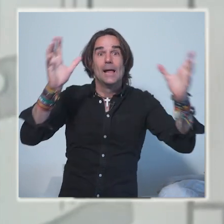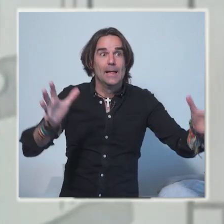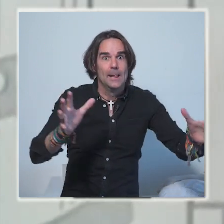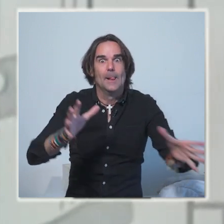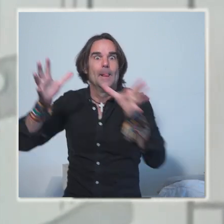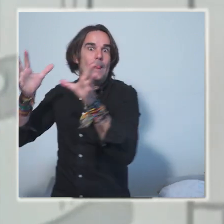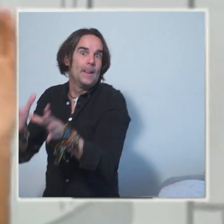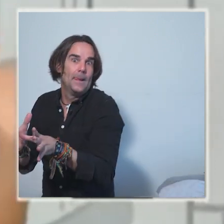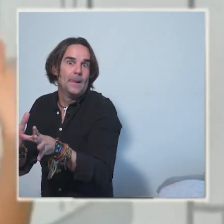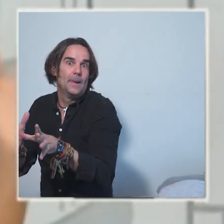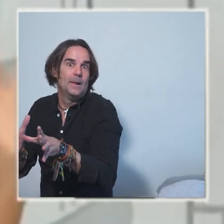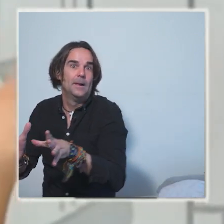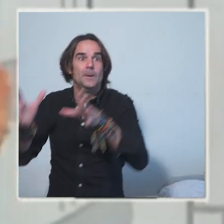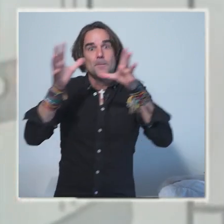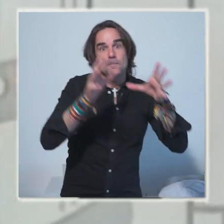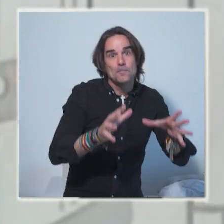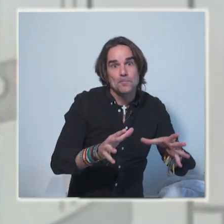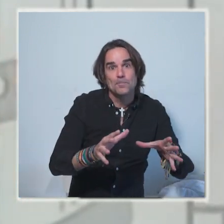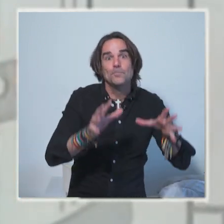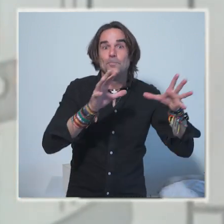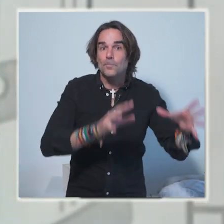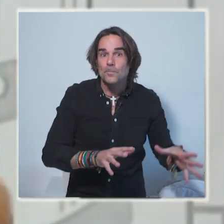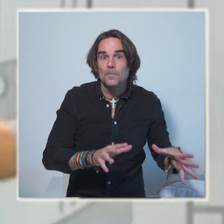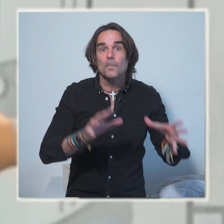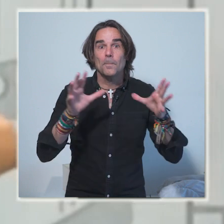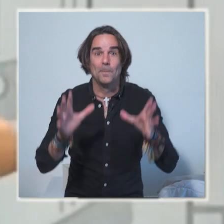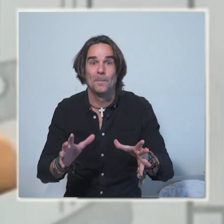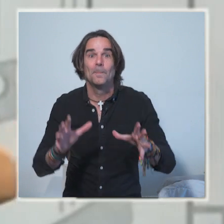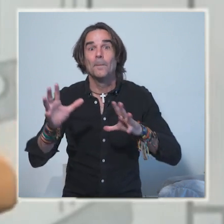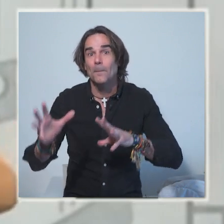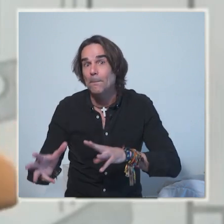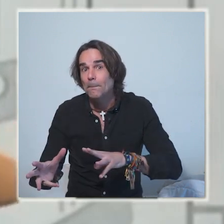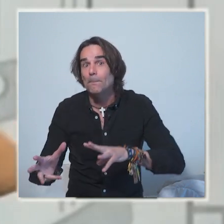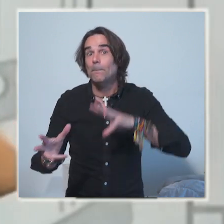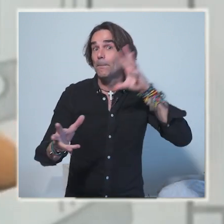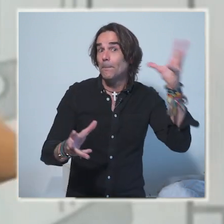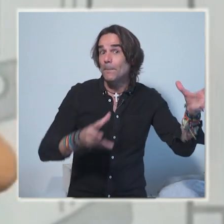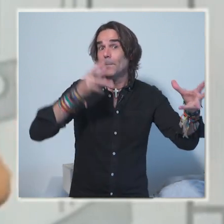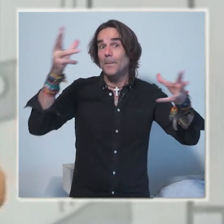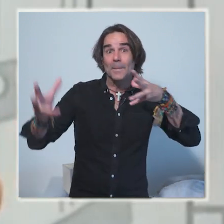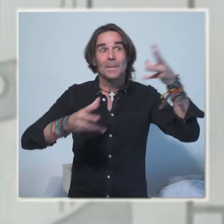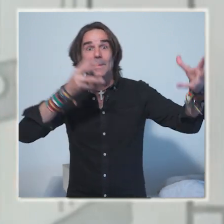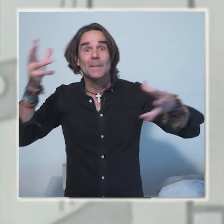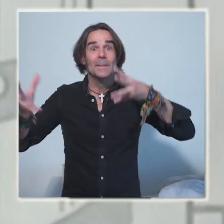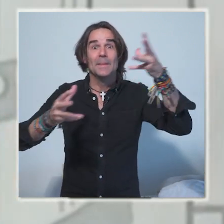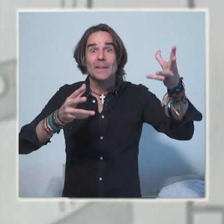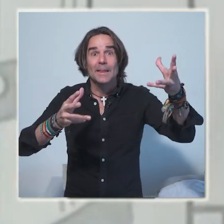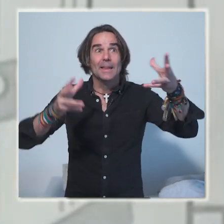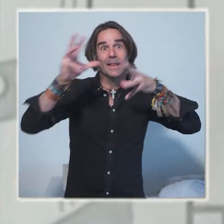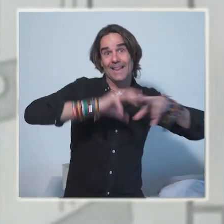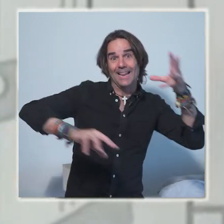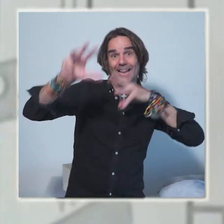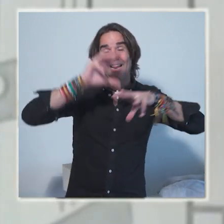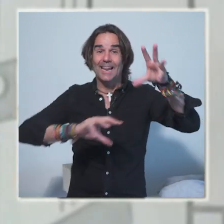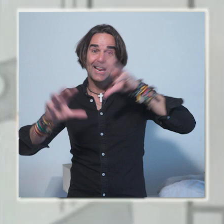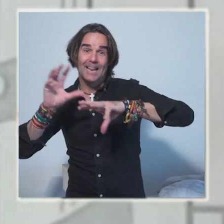un ERTE. Y eso es lo que hemos dicho, que las comunidades autónomas nos dicen, las que dan los datos, que tenemos expedientes de empresas hasta un